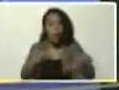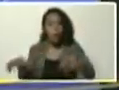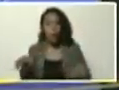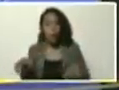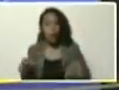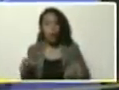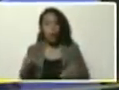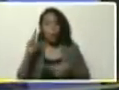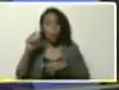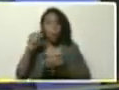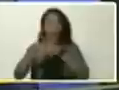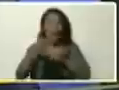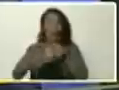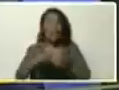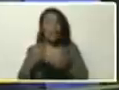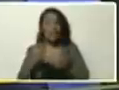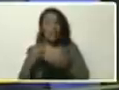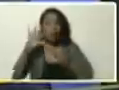poder lograr esa victoria.